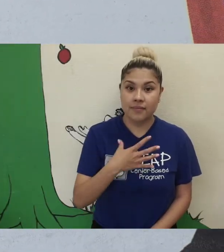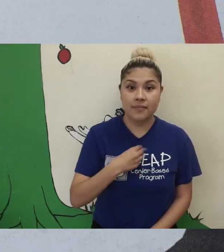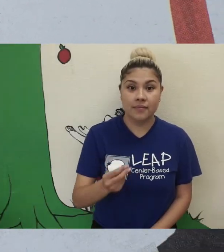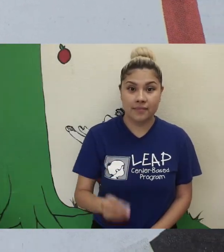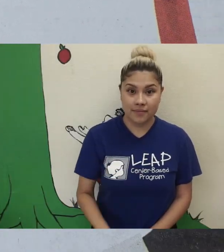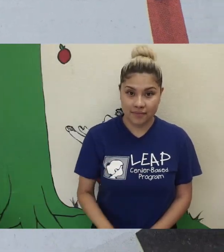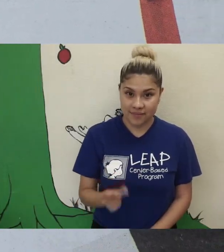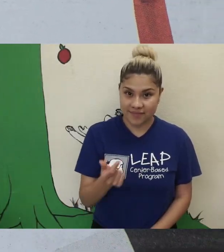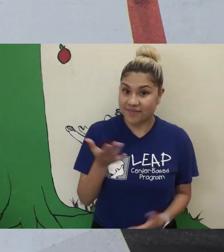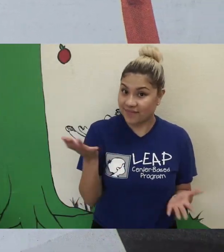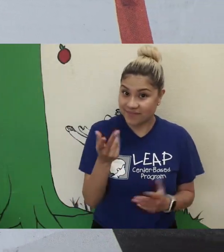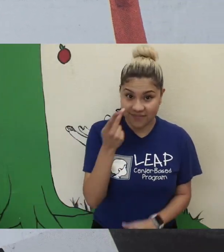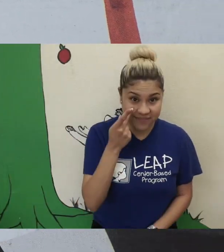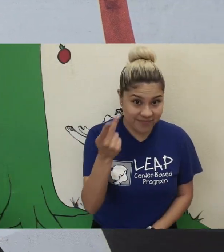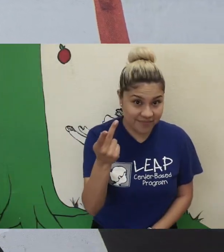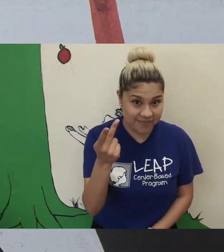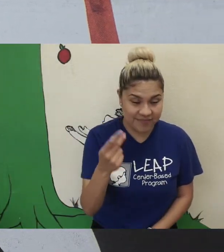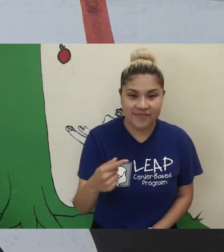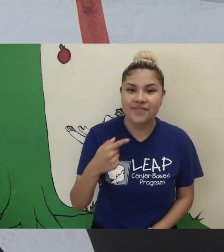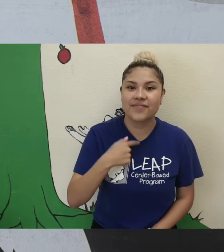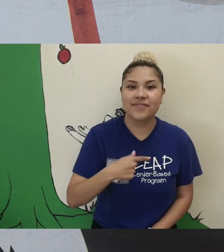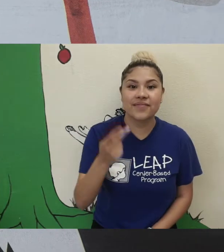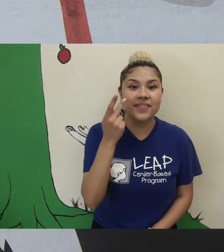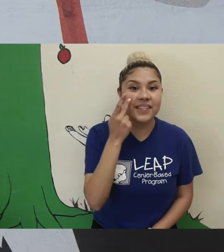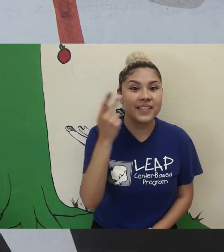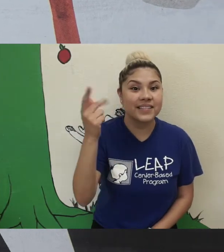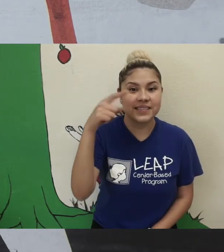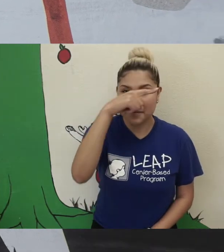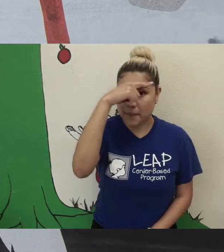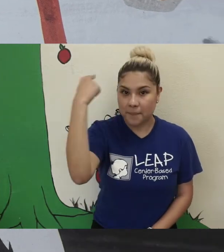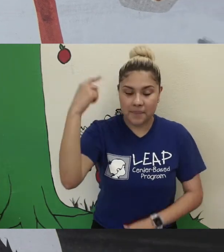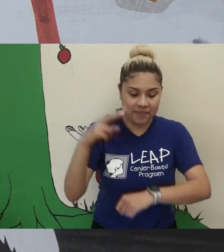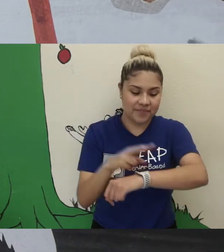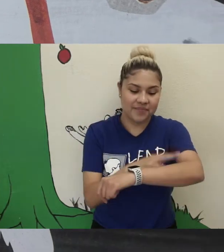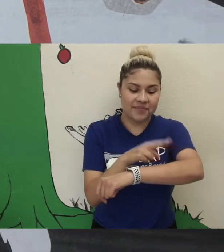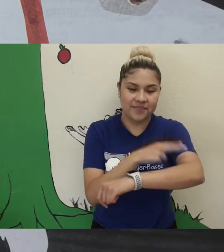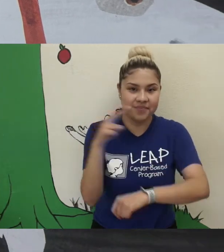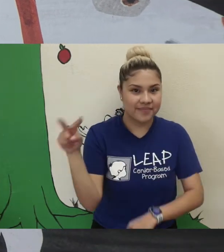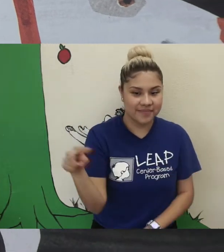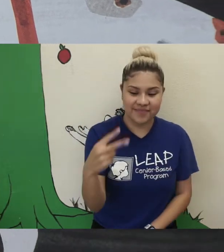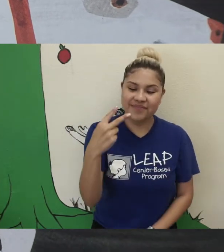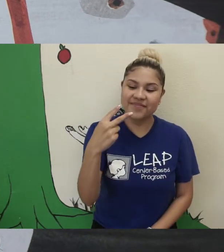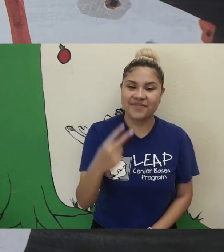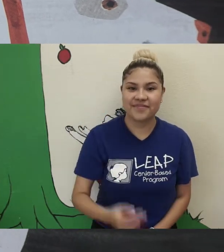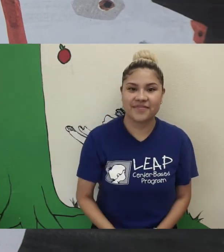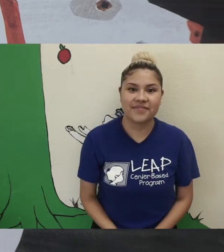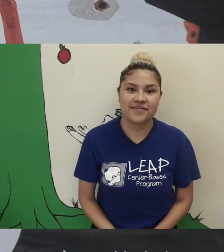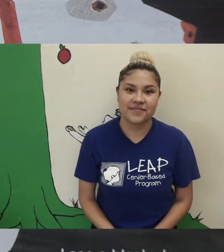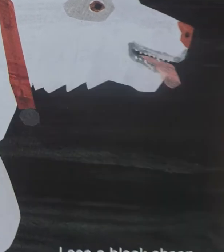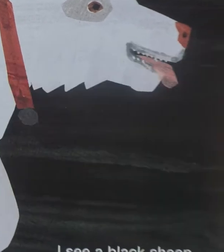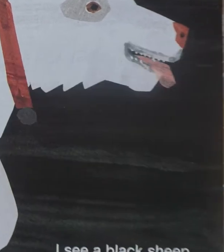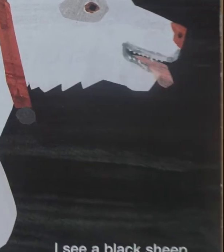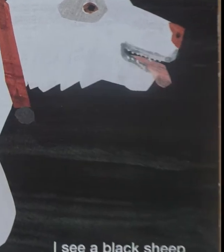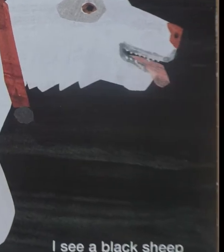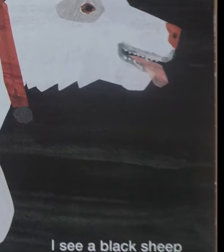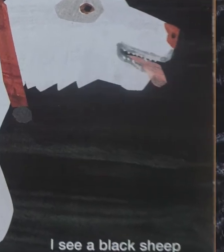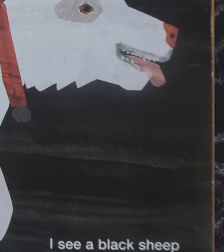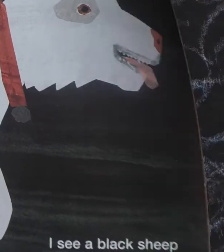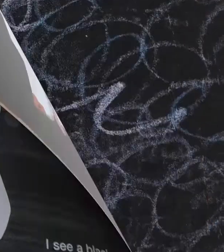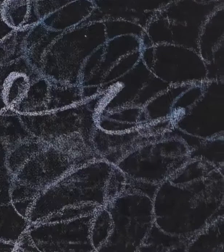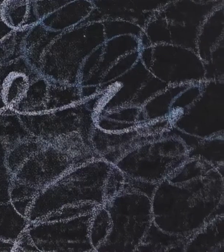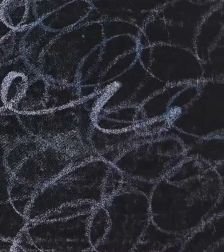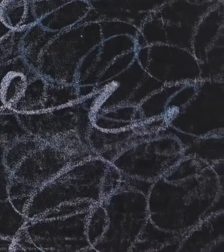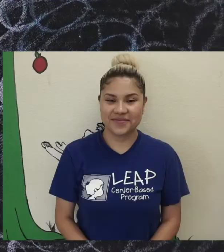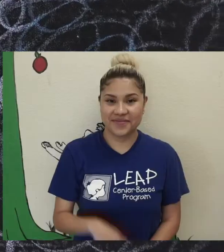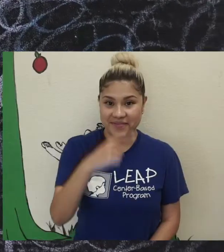Perro blanco, ¿qué ves ahí? Yo veo una oveja negra que me mira a mí.